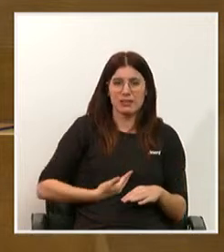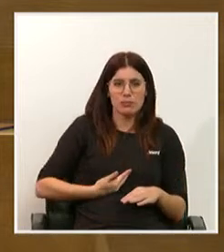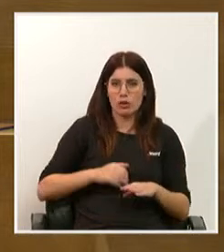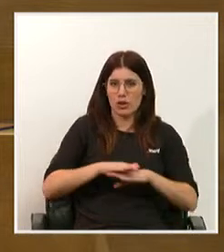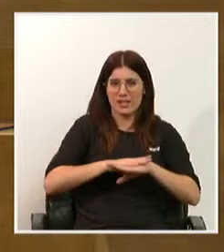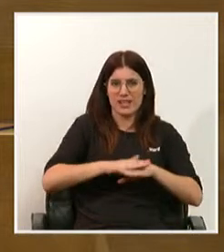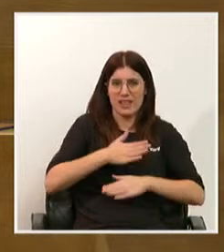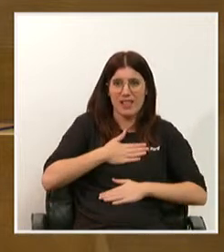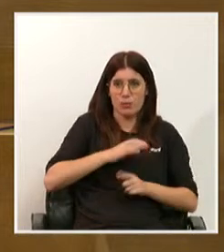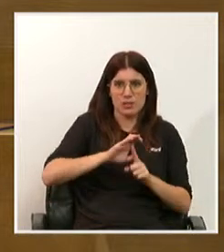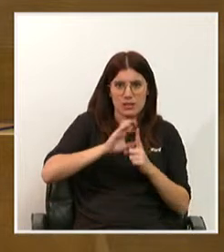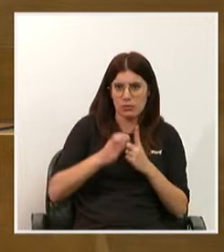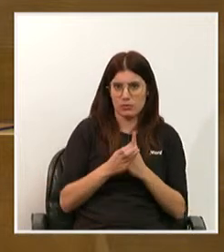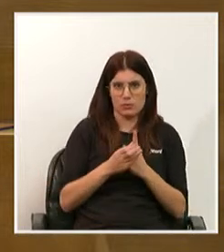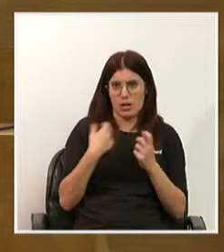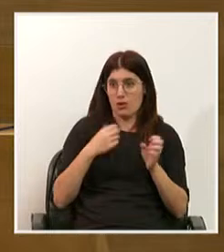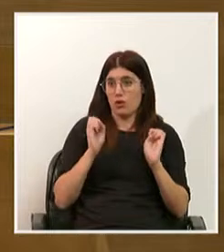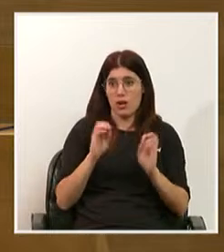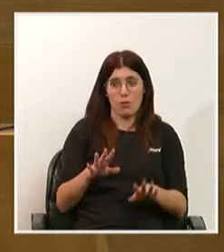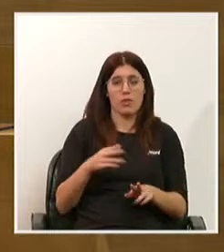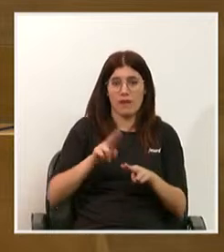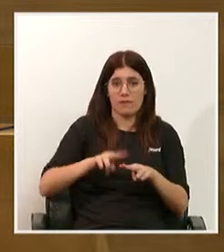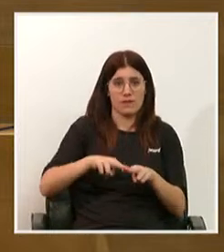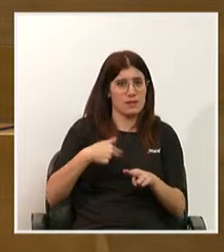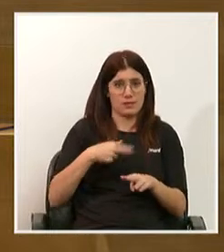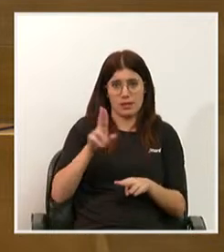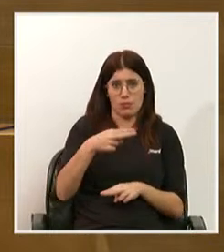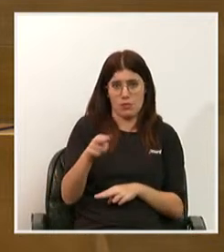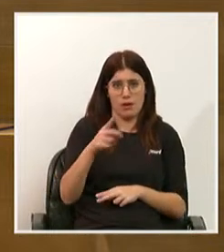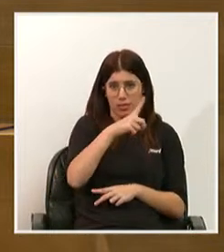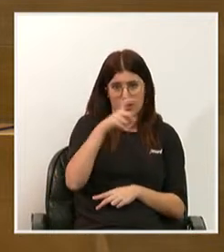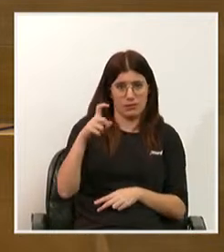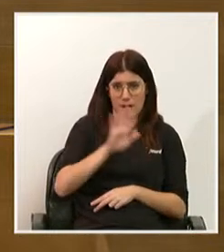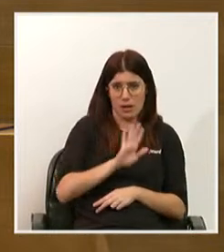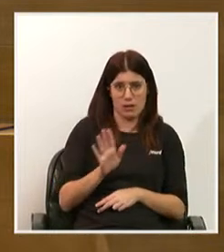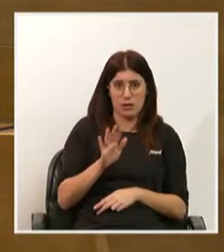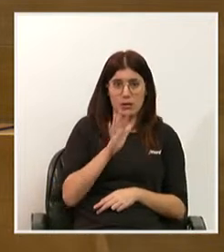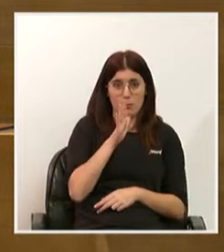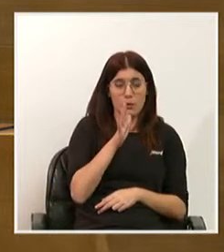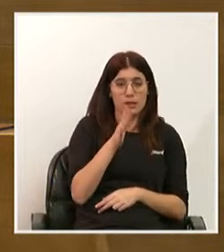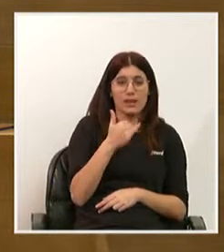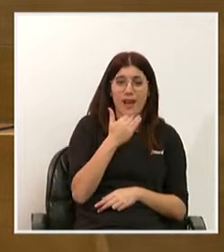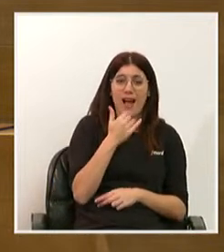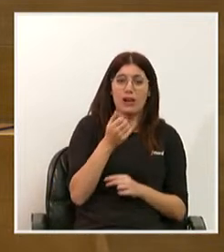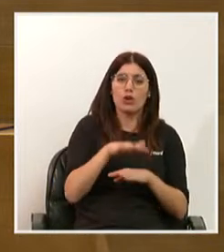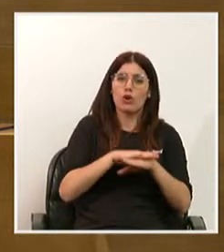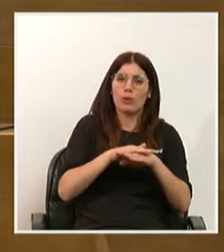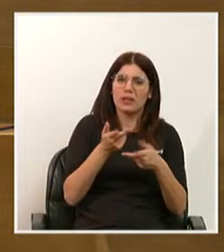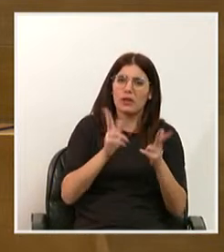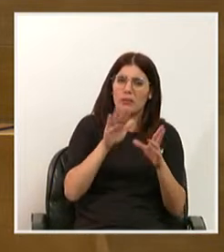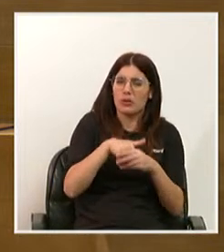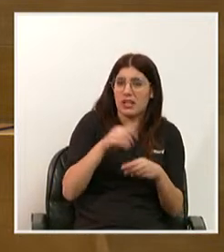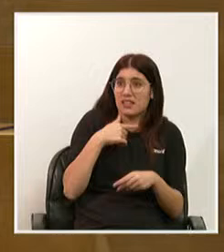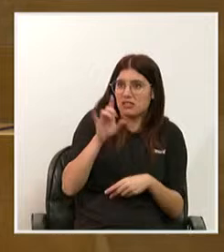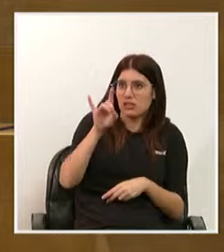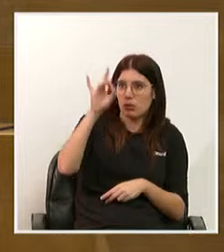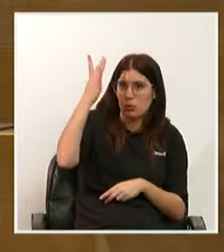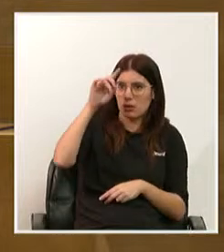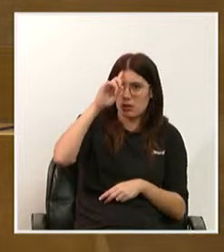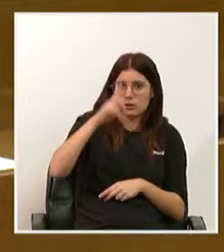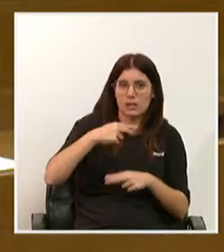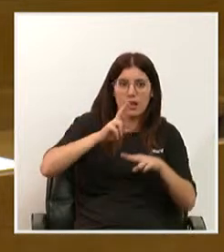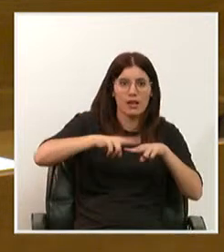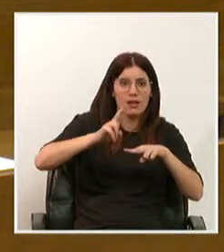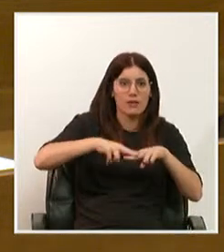nuestra cultura y no renunciar a celebrar el centenari en algú Go democrá se leoc no celebrar